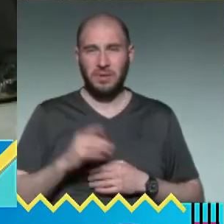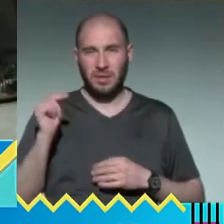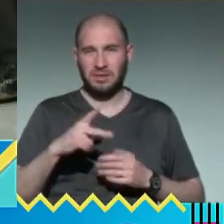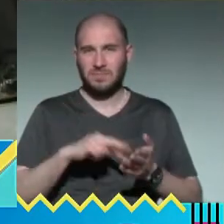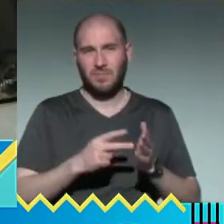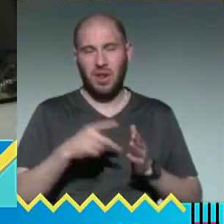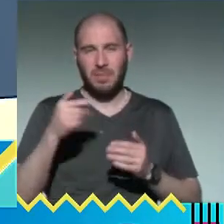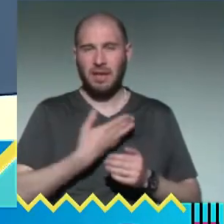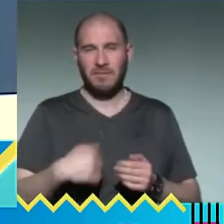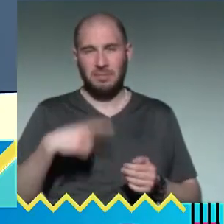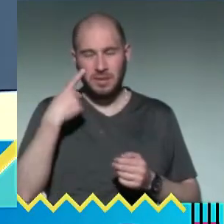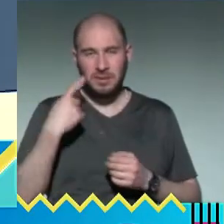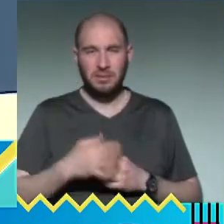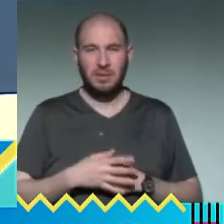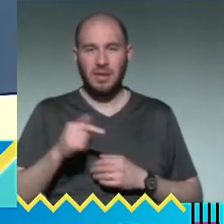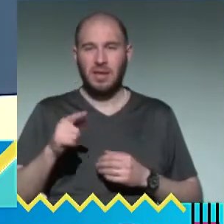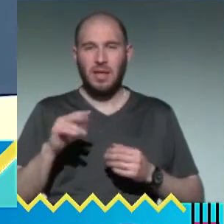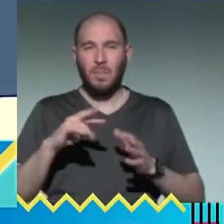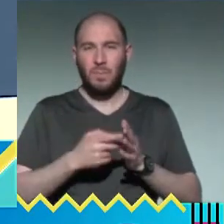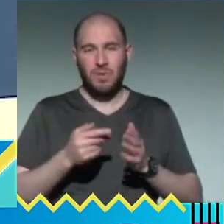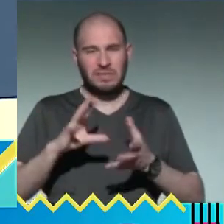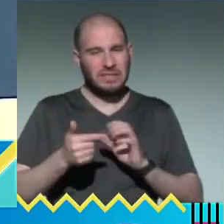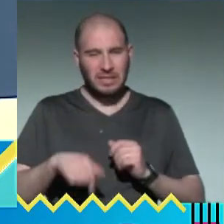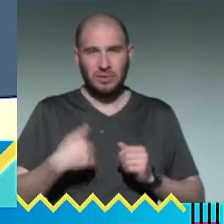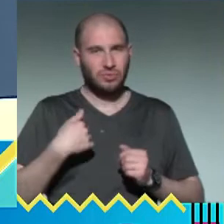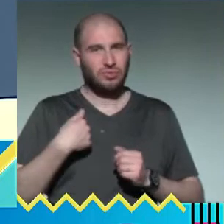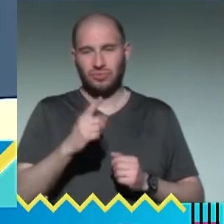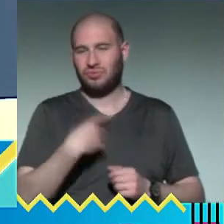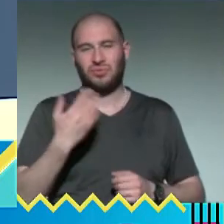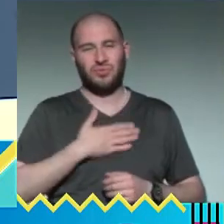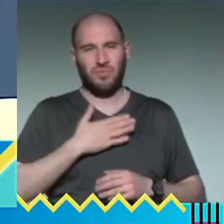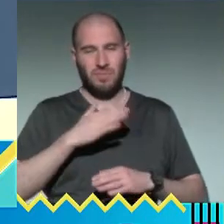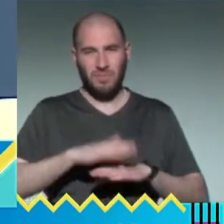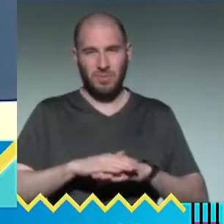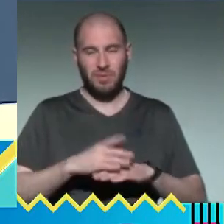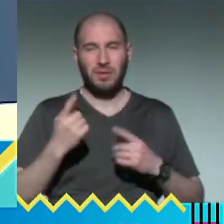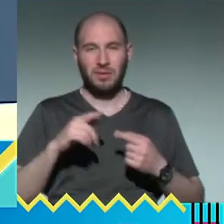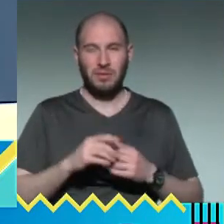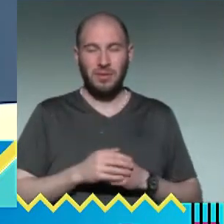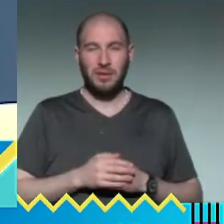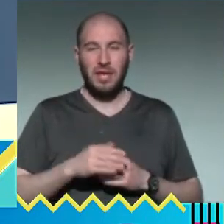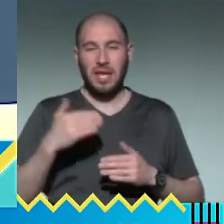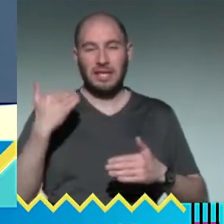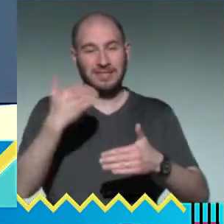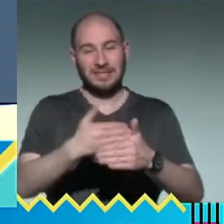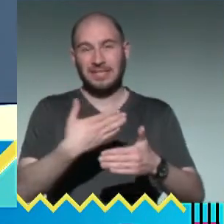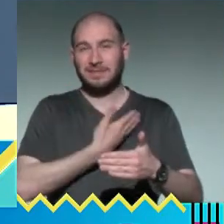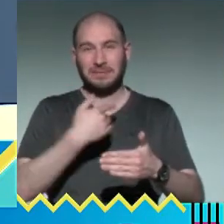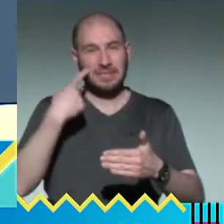gran problema. El Fondo Monetario no es la causal de nuestras crisis, somos nosotros. El tema es que una vez llegado al límite del